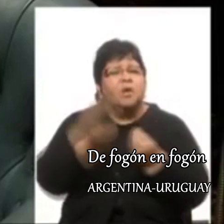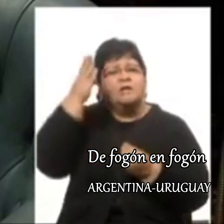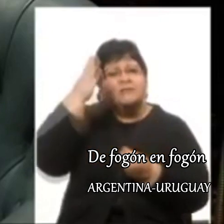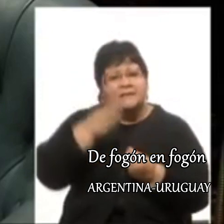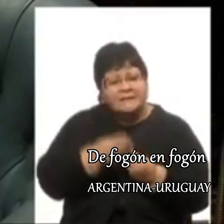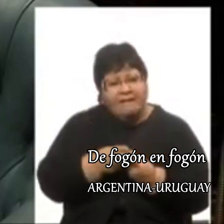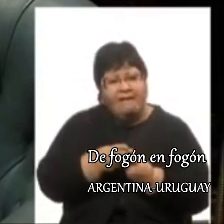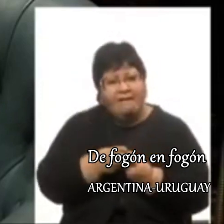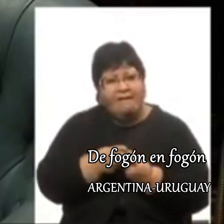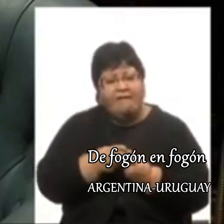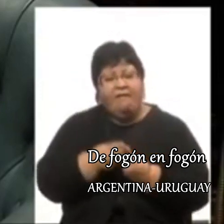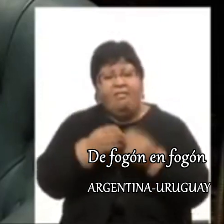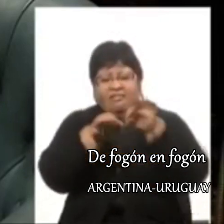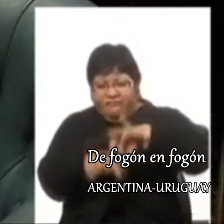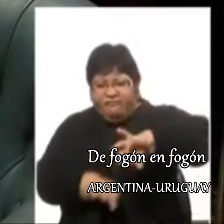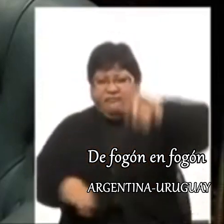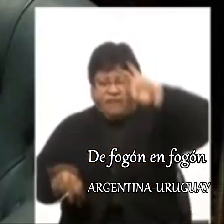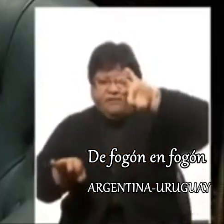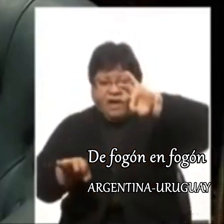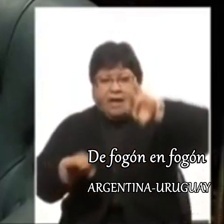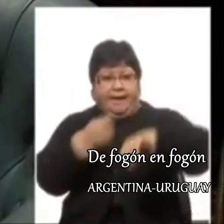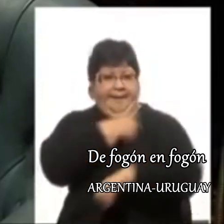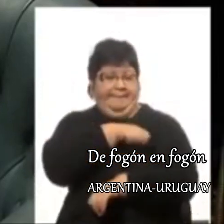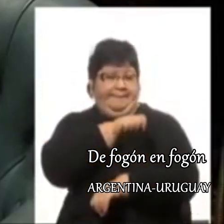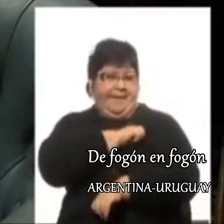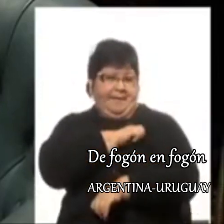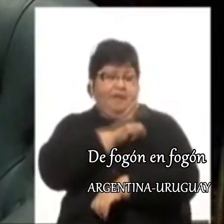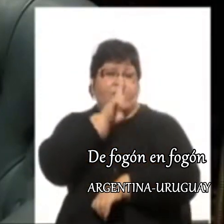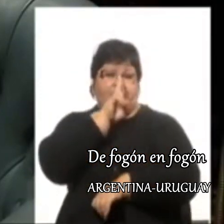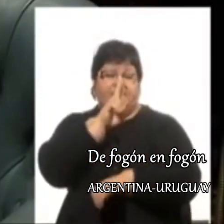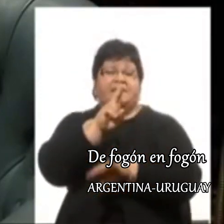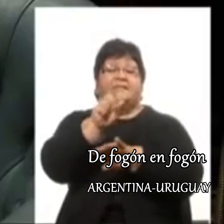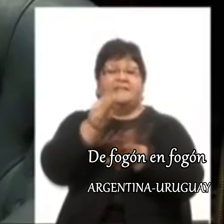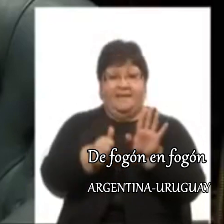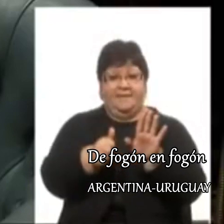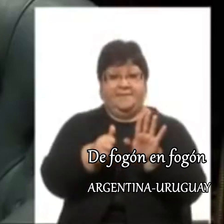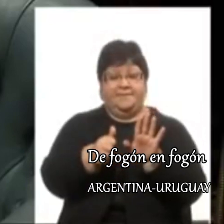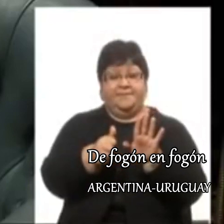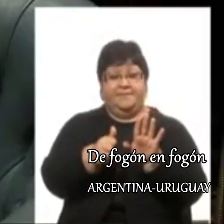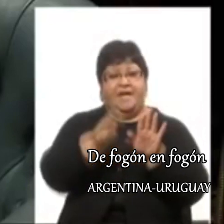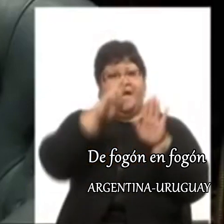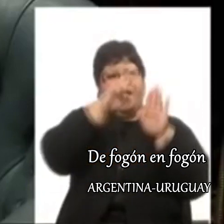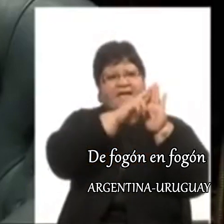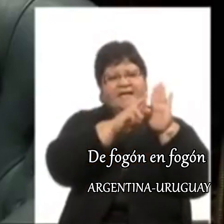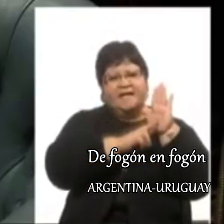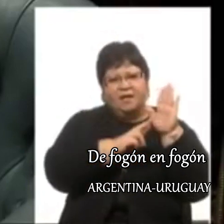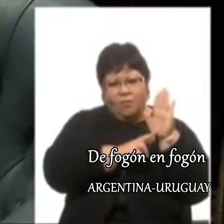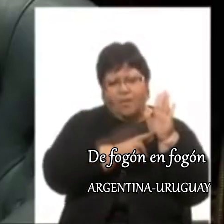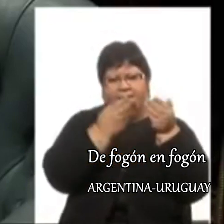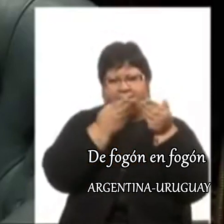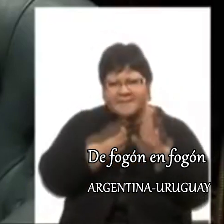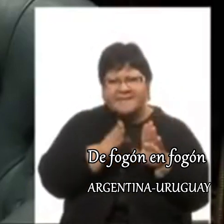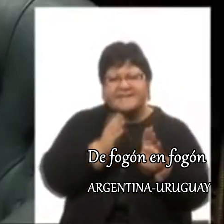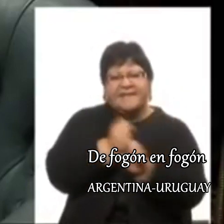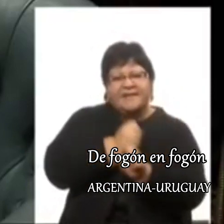en españa por ejemplo en 2006 2016 se regula la apertura de la fibra óptica porque la